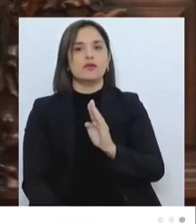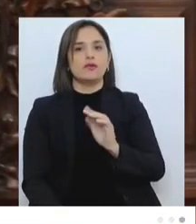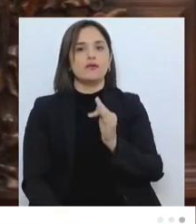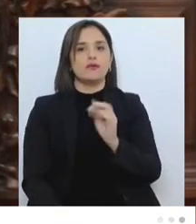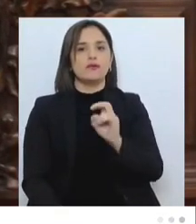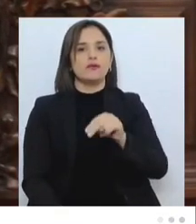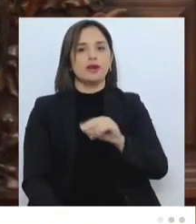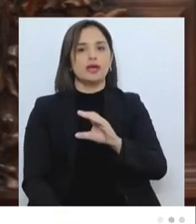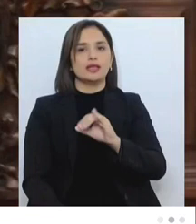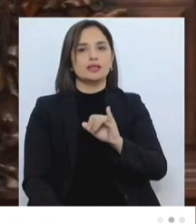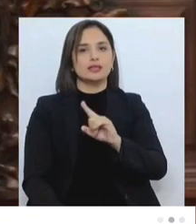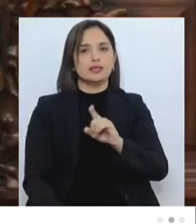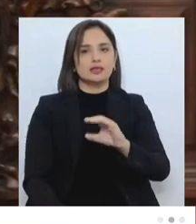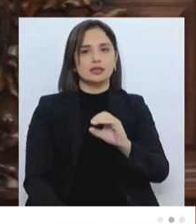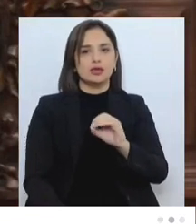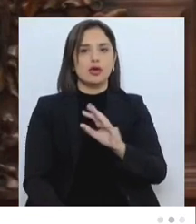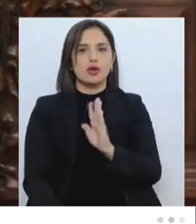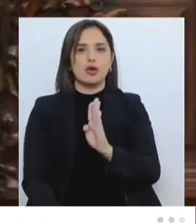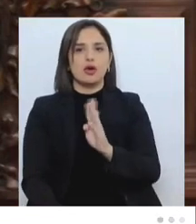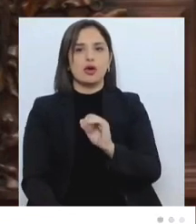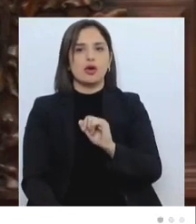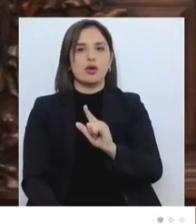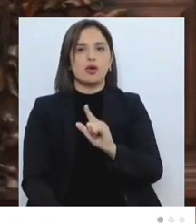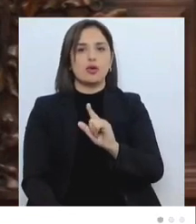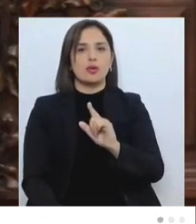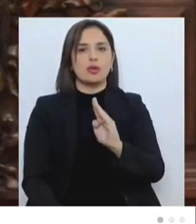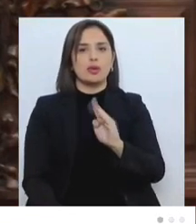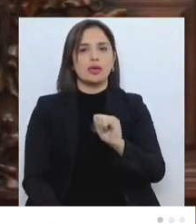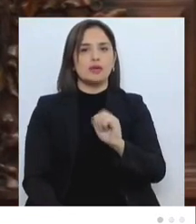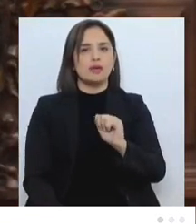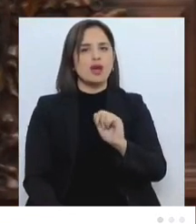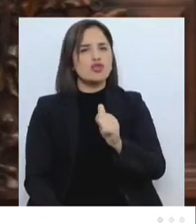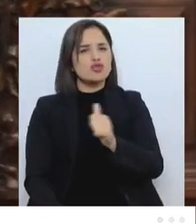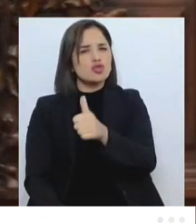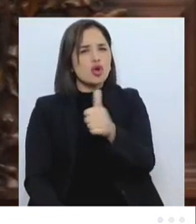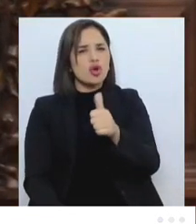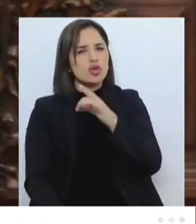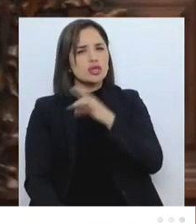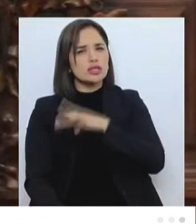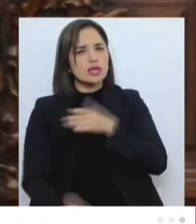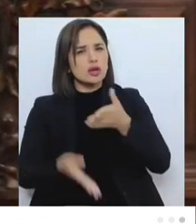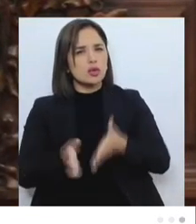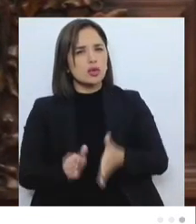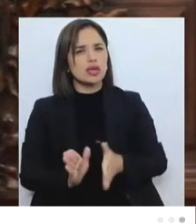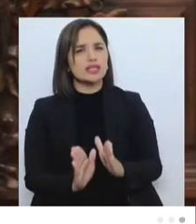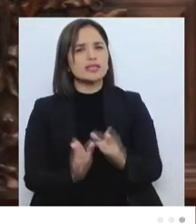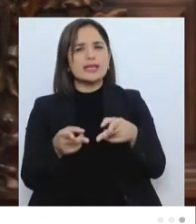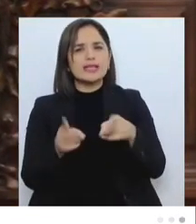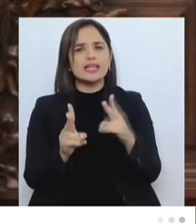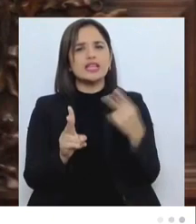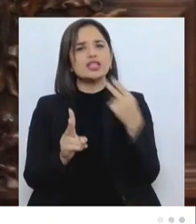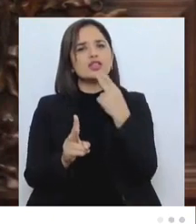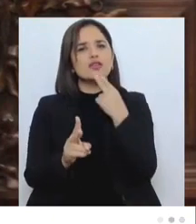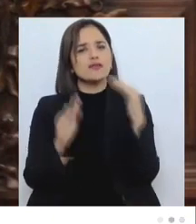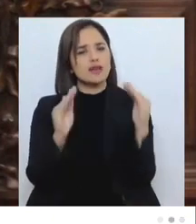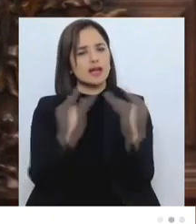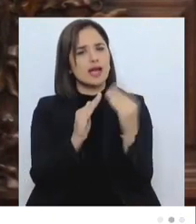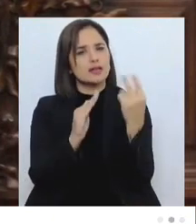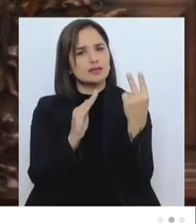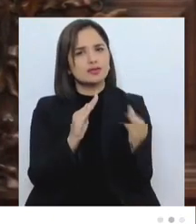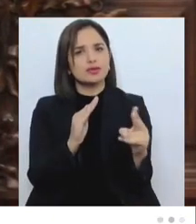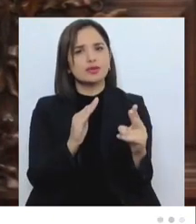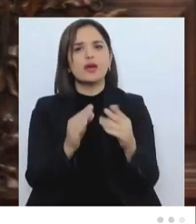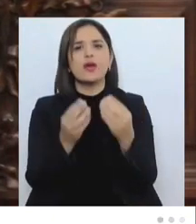Todo chileno con nacer tiene derecho a vivir en su casa propia, a una buena educación, a una